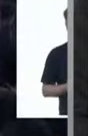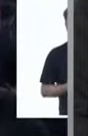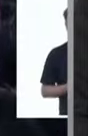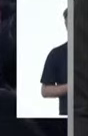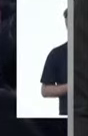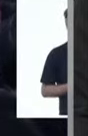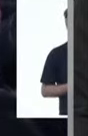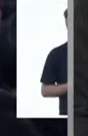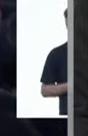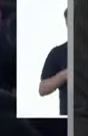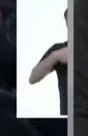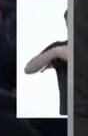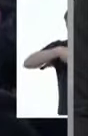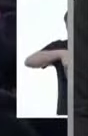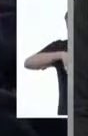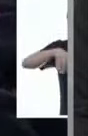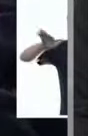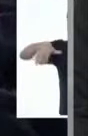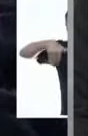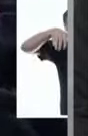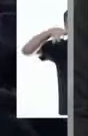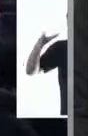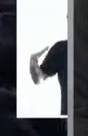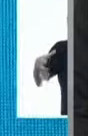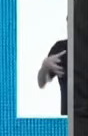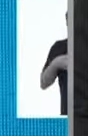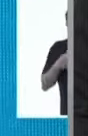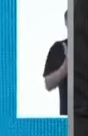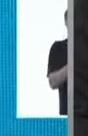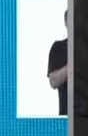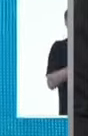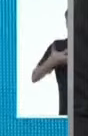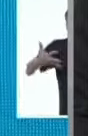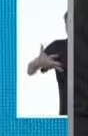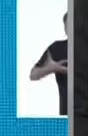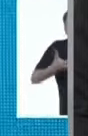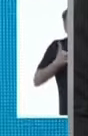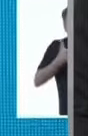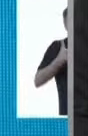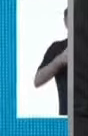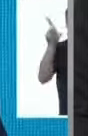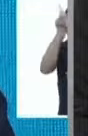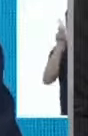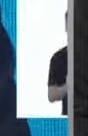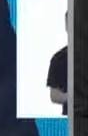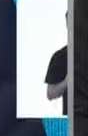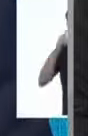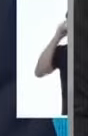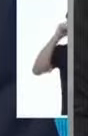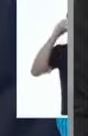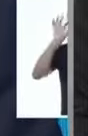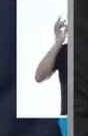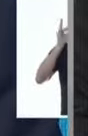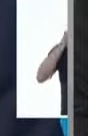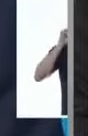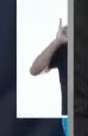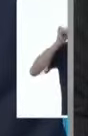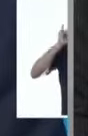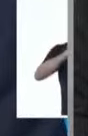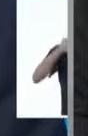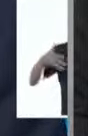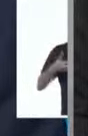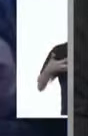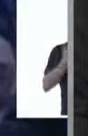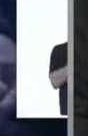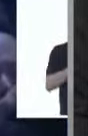racionalizamos es más grave el problema. Es decir, cómo cada vez en este círculo desvirtuoso de la Argentina, donde cada vez hay más